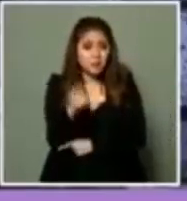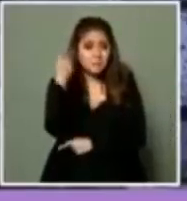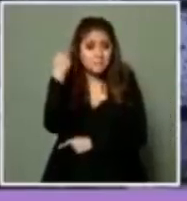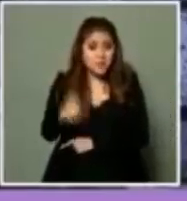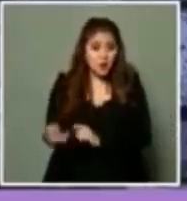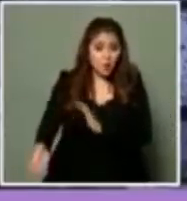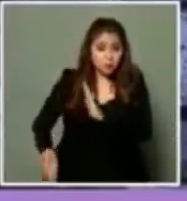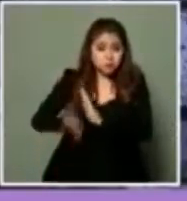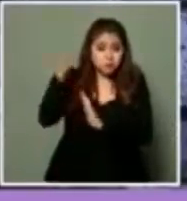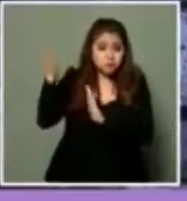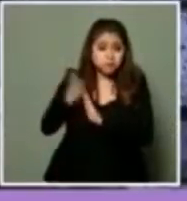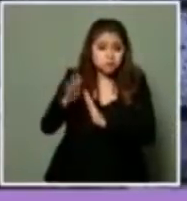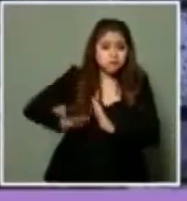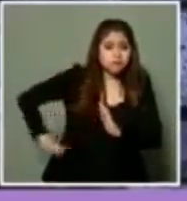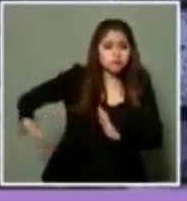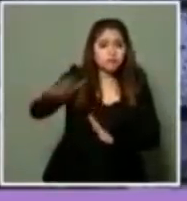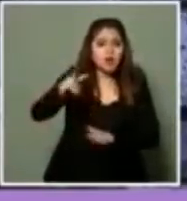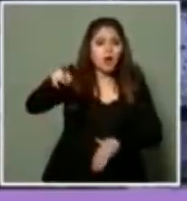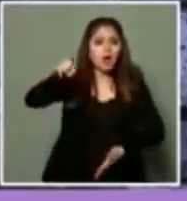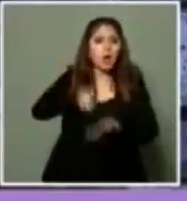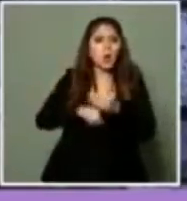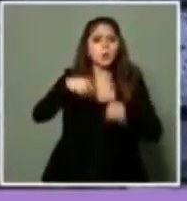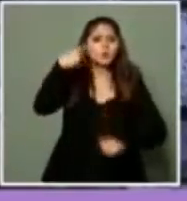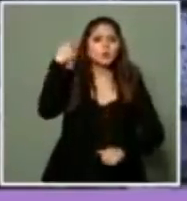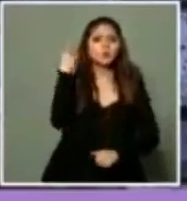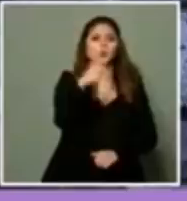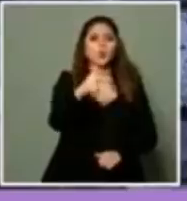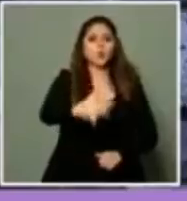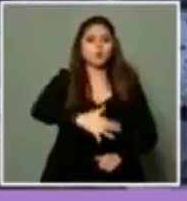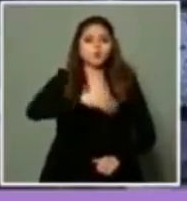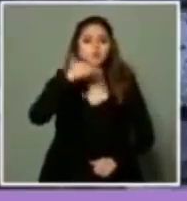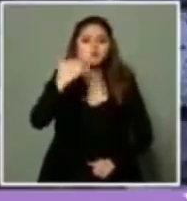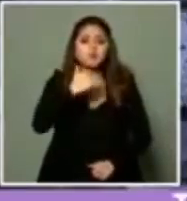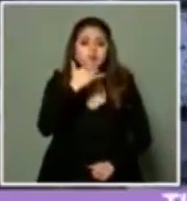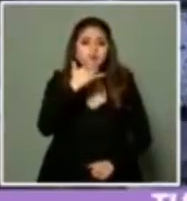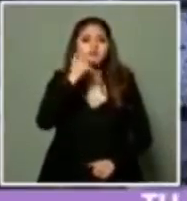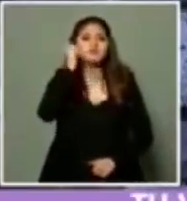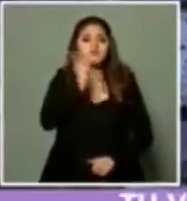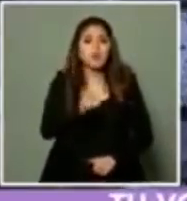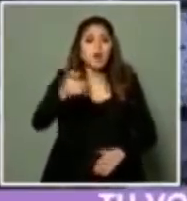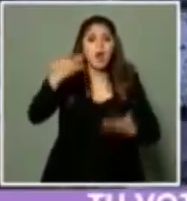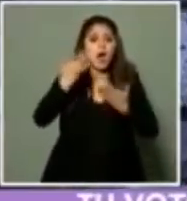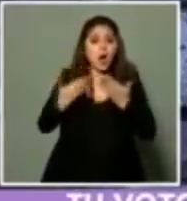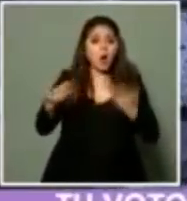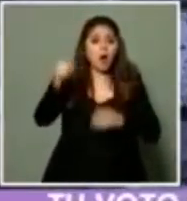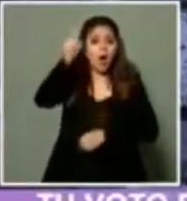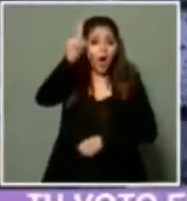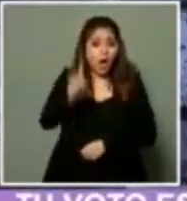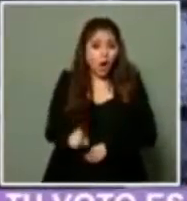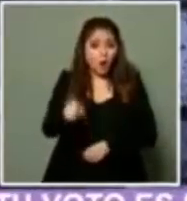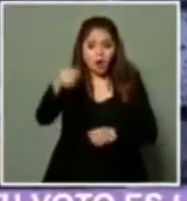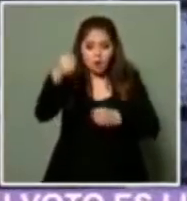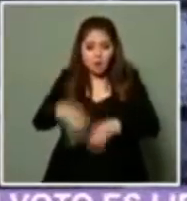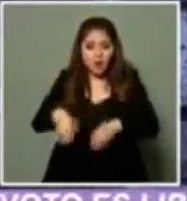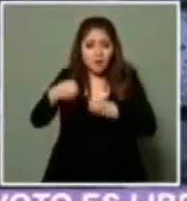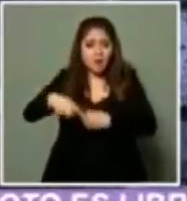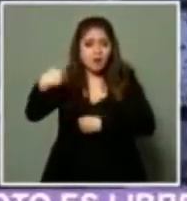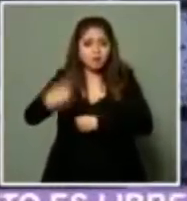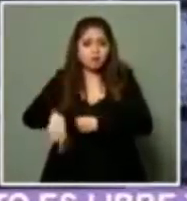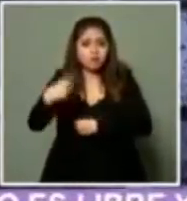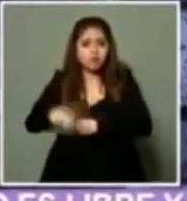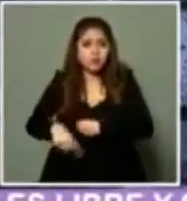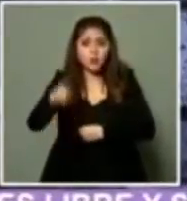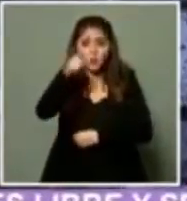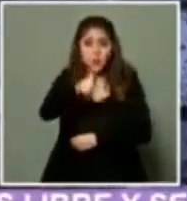está plagada de tu corrupción, porque hoy el agua se filtra, no se pueden llenar. Devuelve lo que